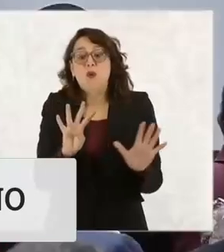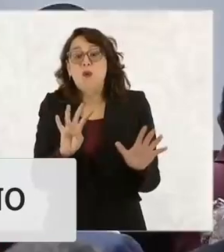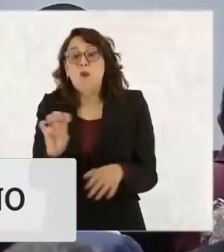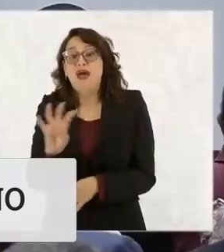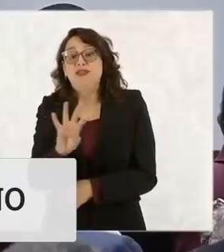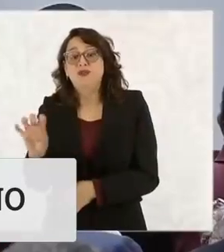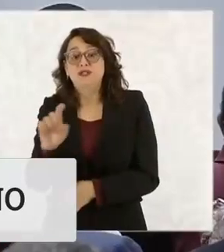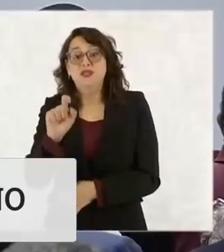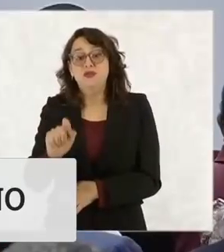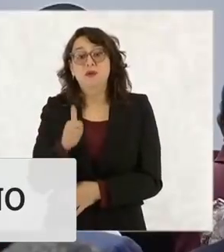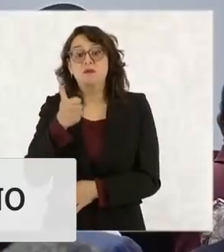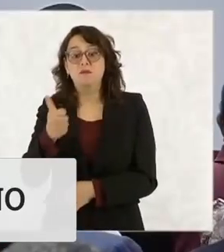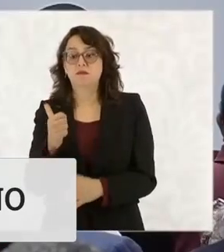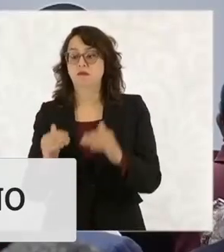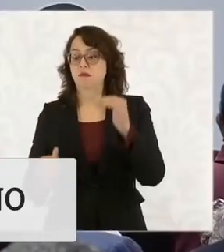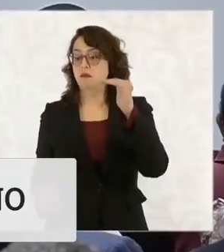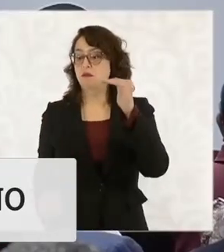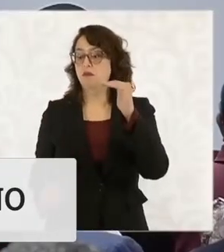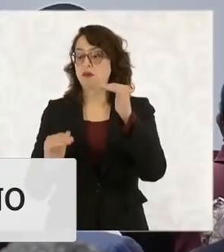0.426 a